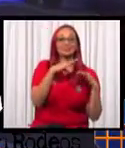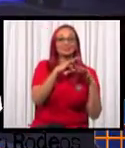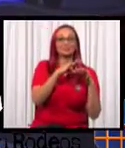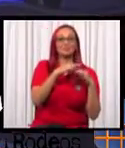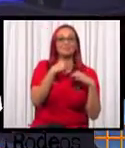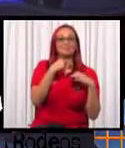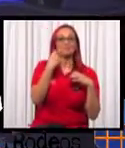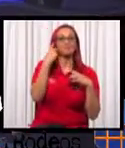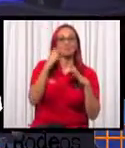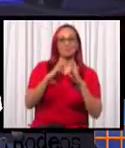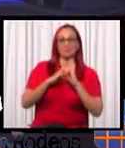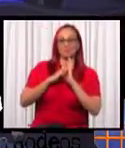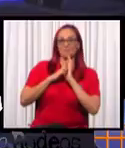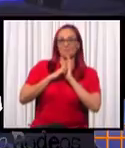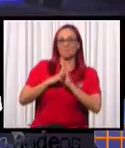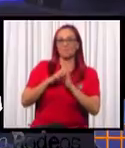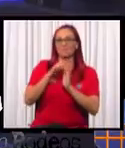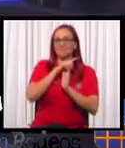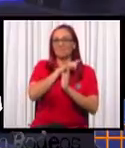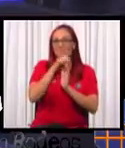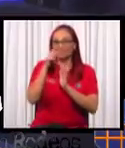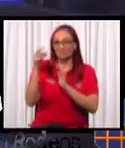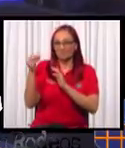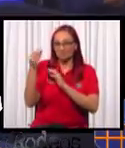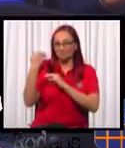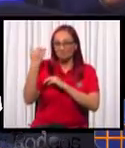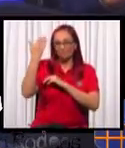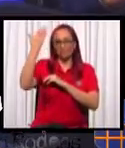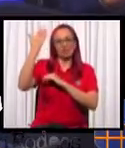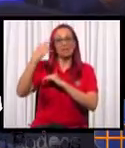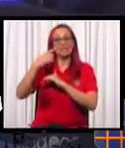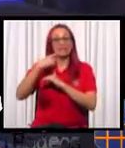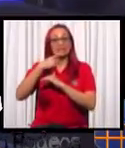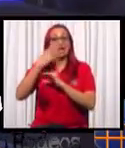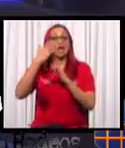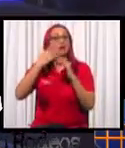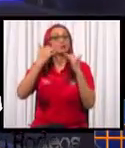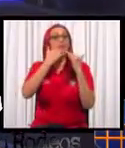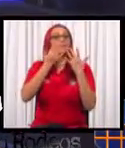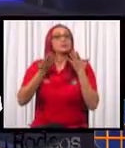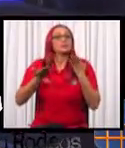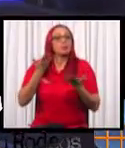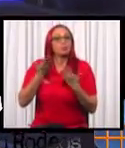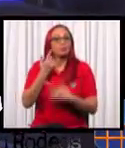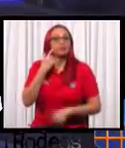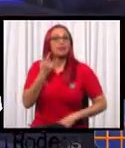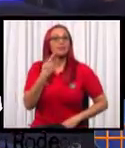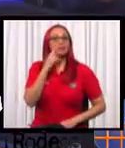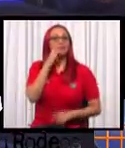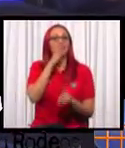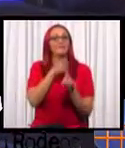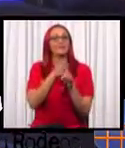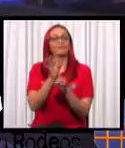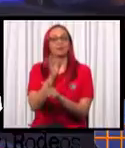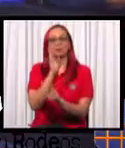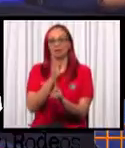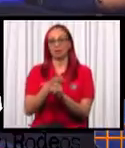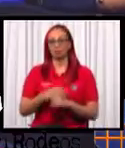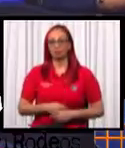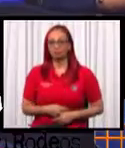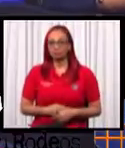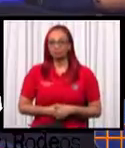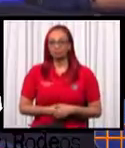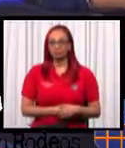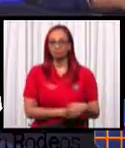ejemplo, estos caballeros diciendo, algo está sucediendo y nos están afectando de manera directa. Vamos a hablar un